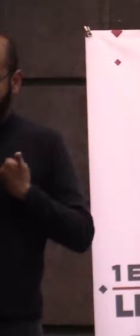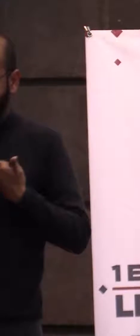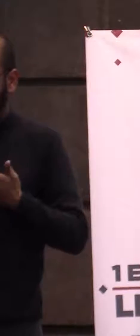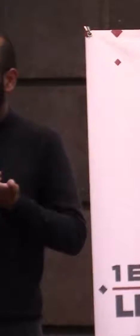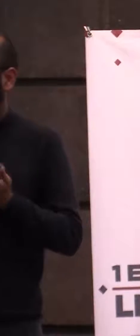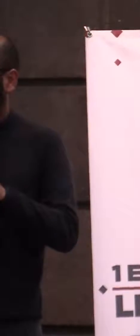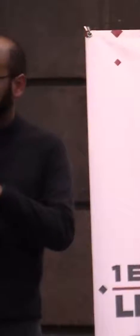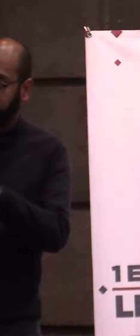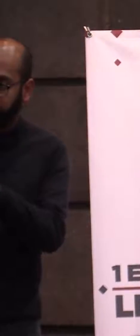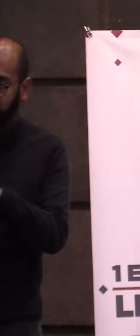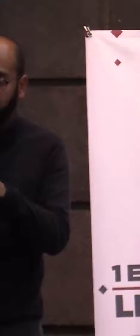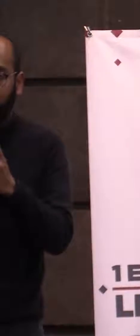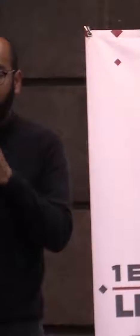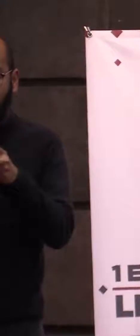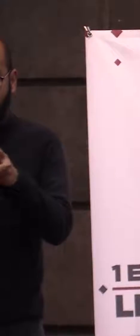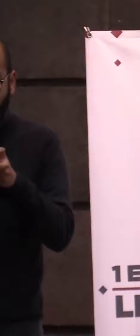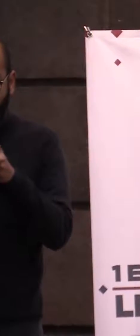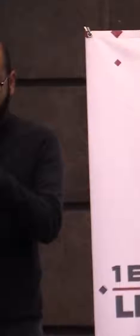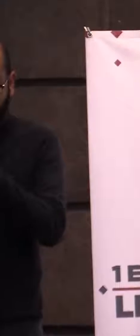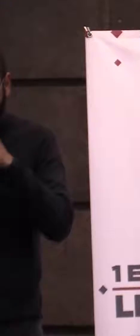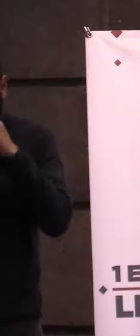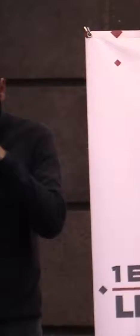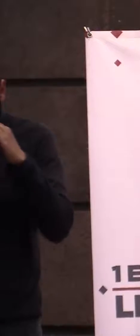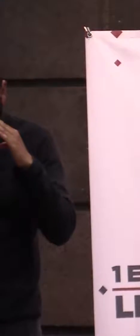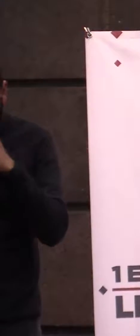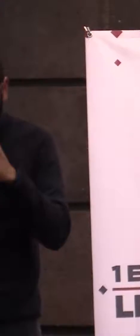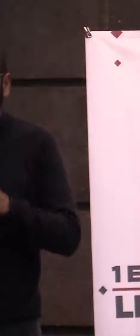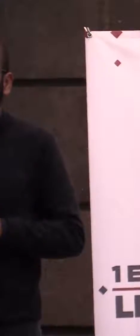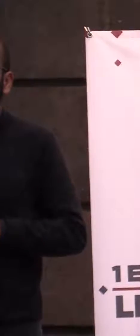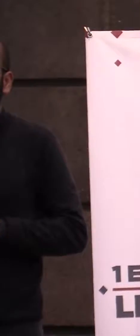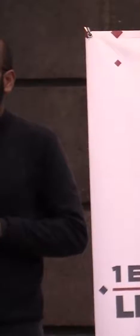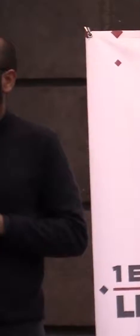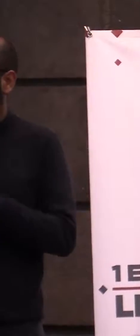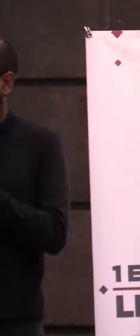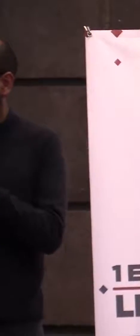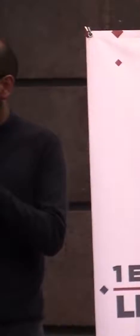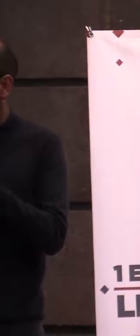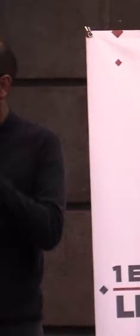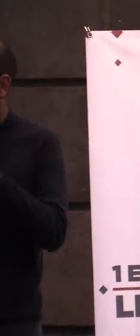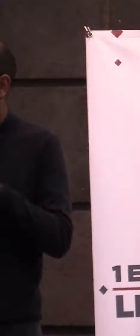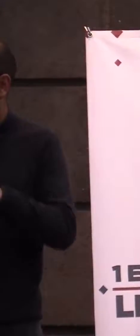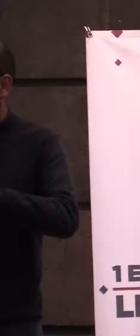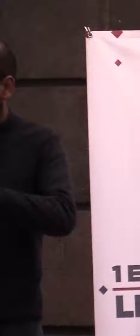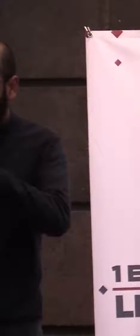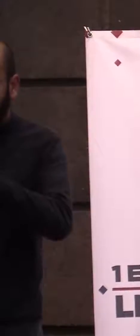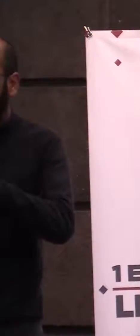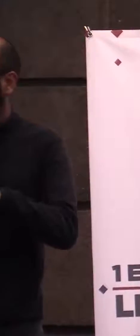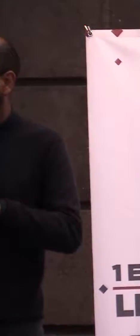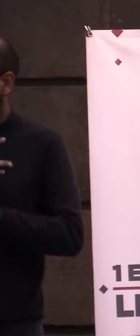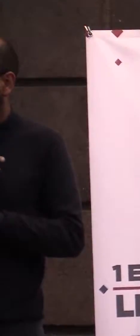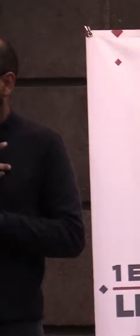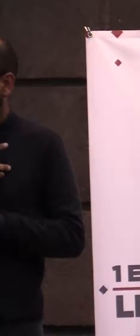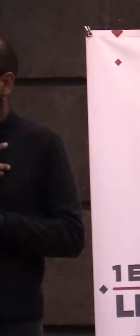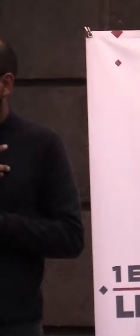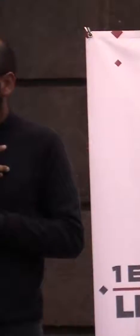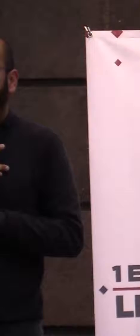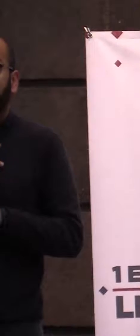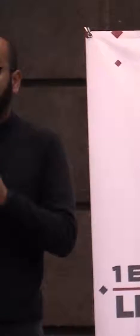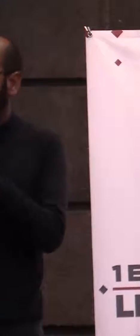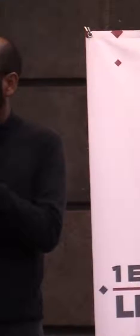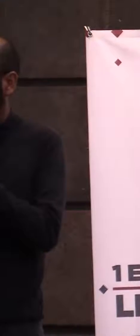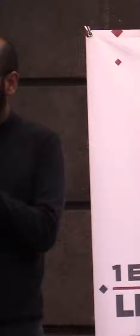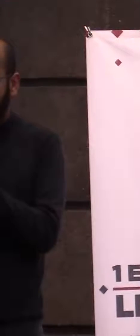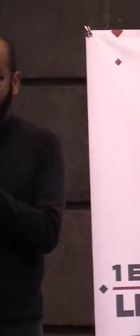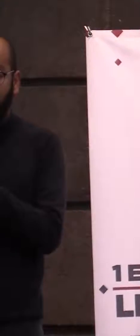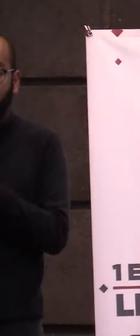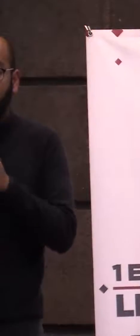feminicidio, el robo a casa habitación, el uso de programas sociales con fines electorales, el enriquecimiento